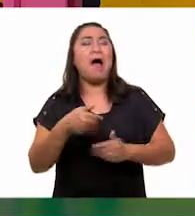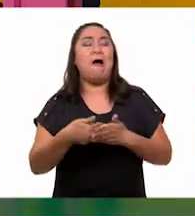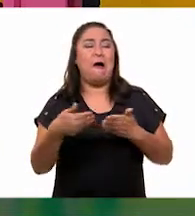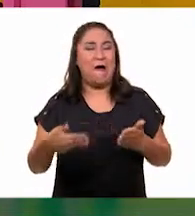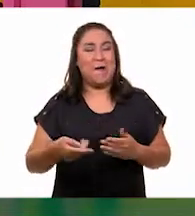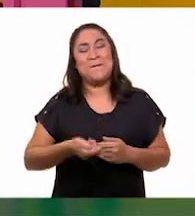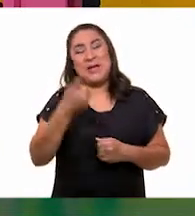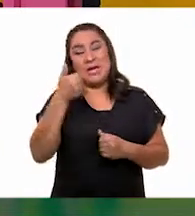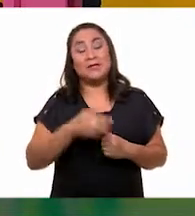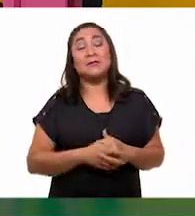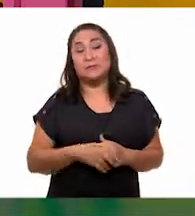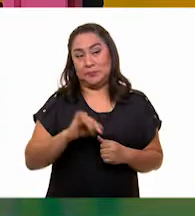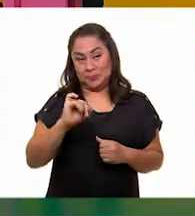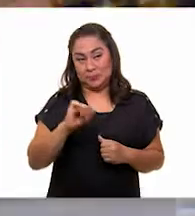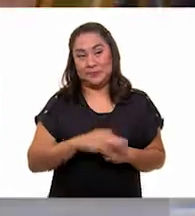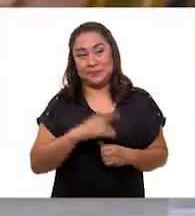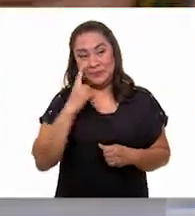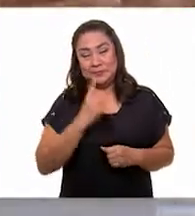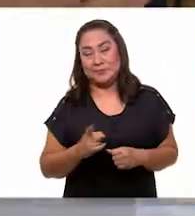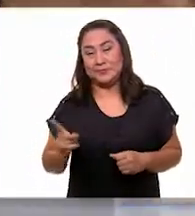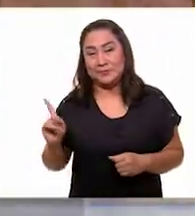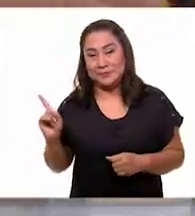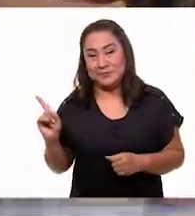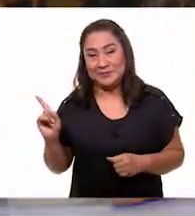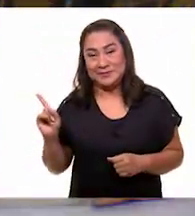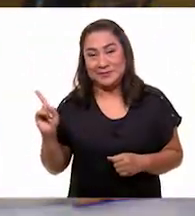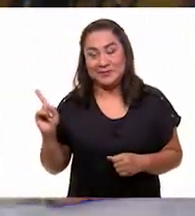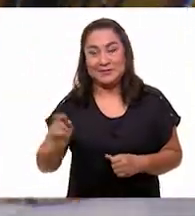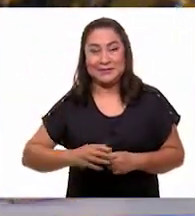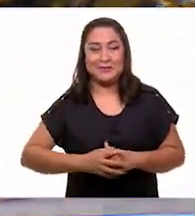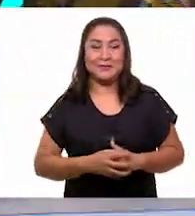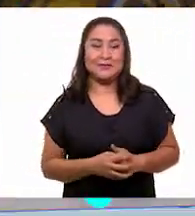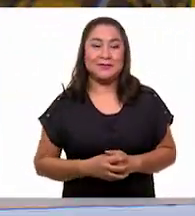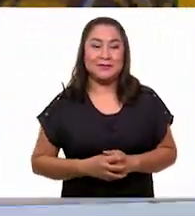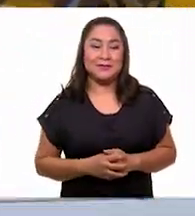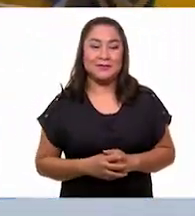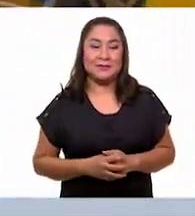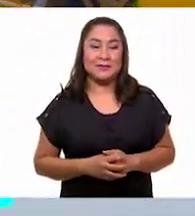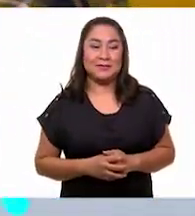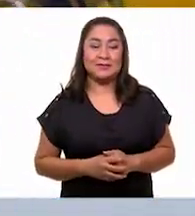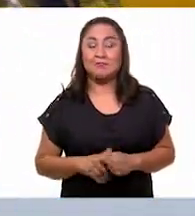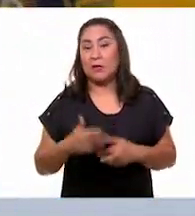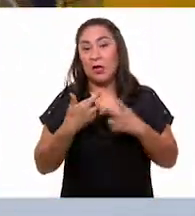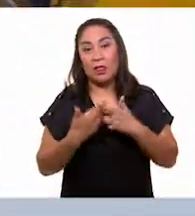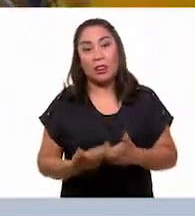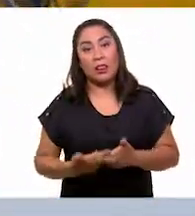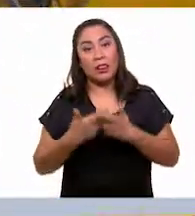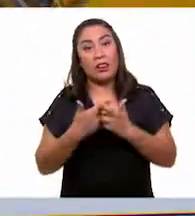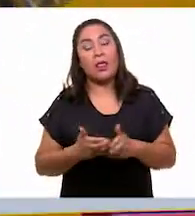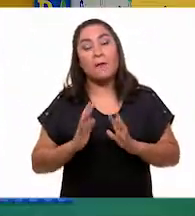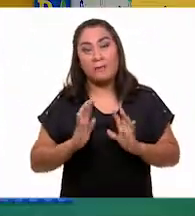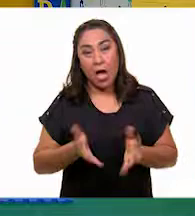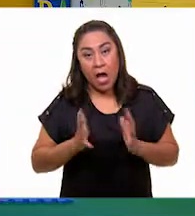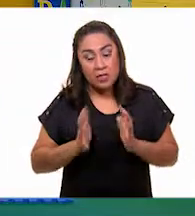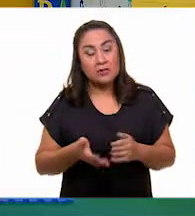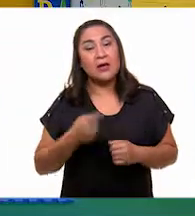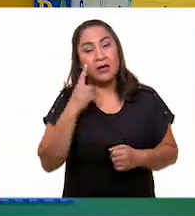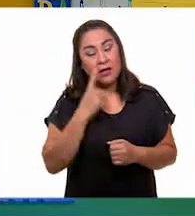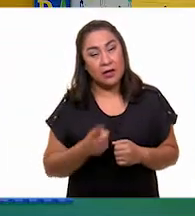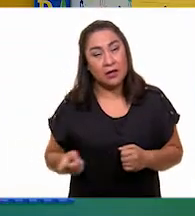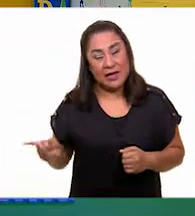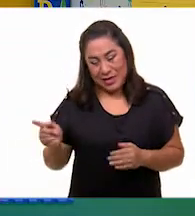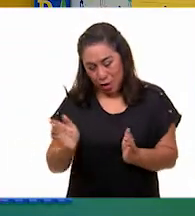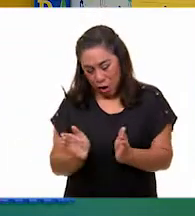Ya, yo estoy llenando mi recipiente. Ah, yo estoy tomando bastante masa porque... parece que